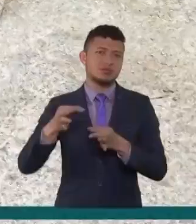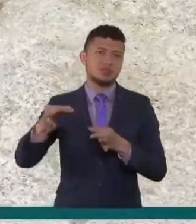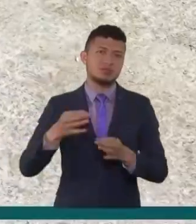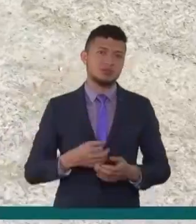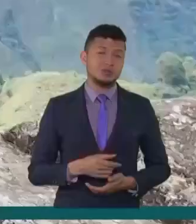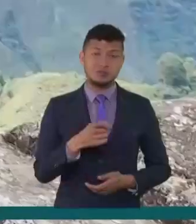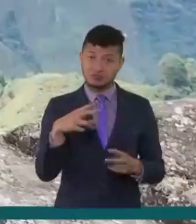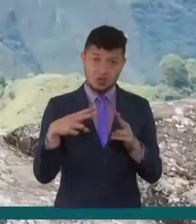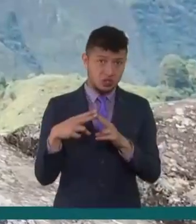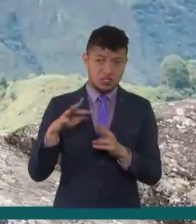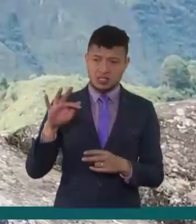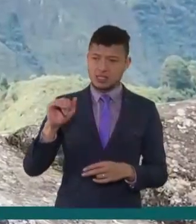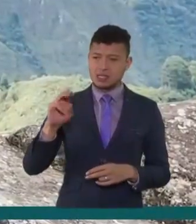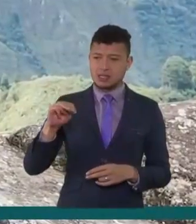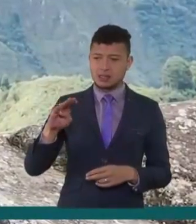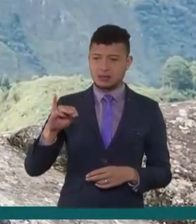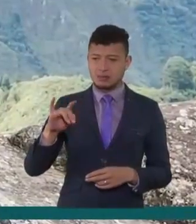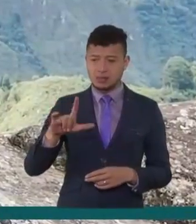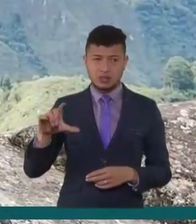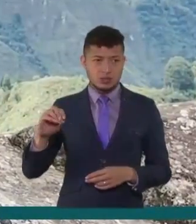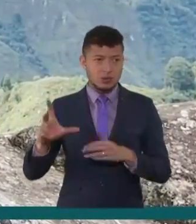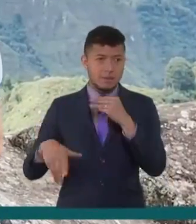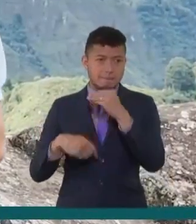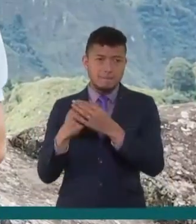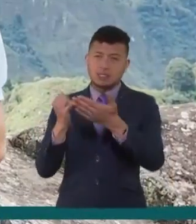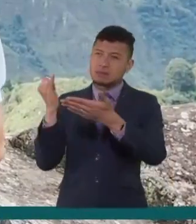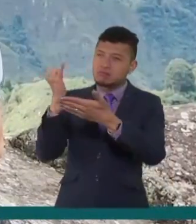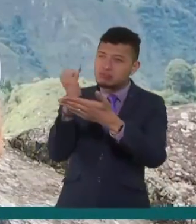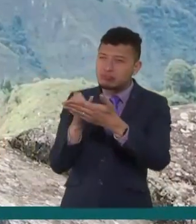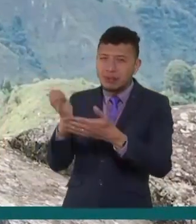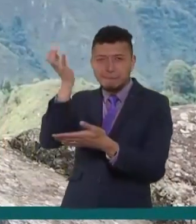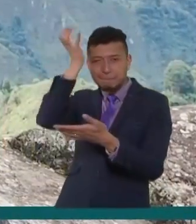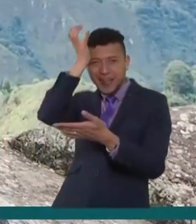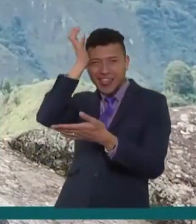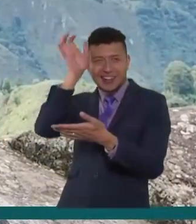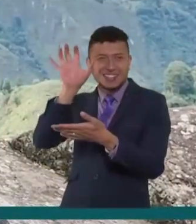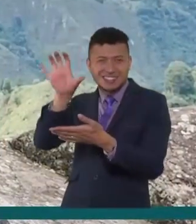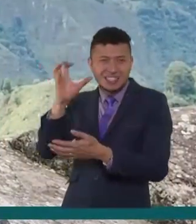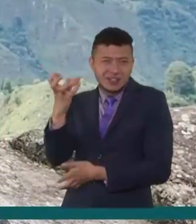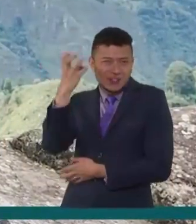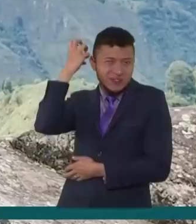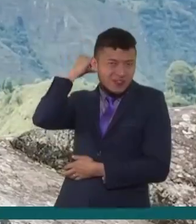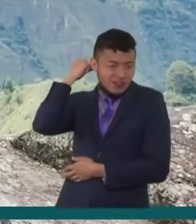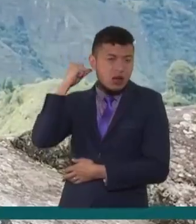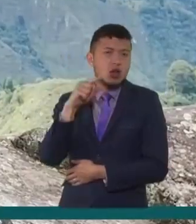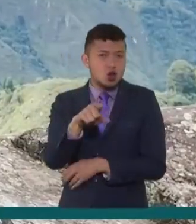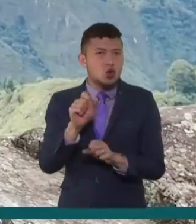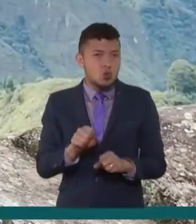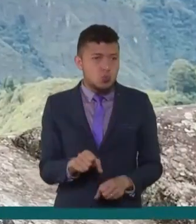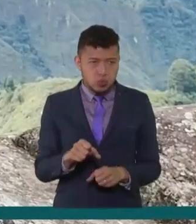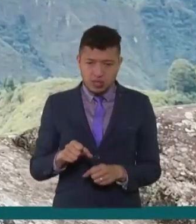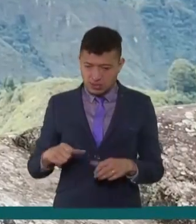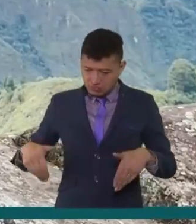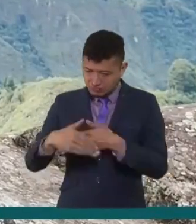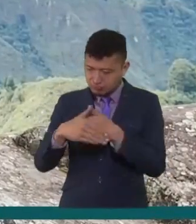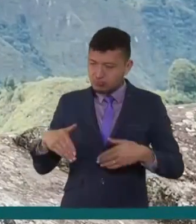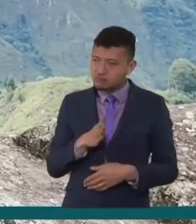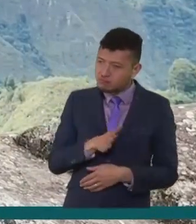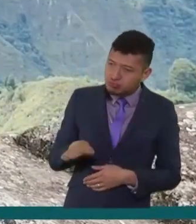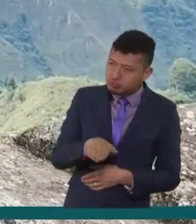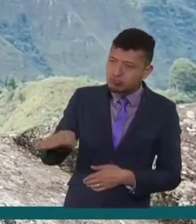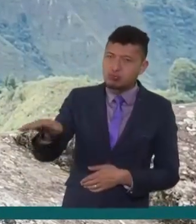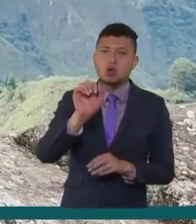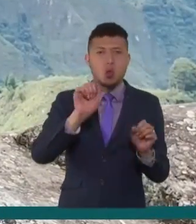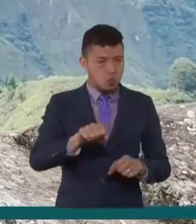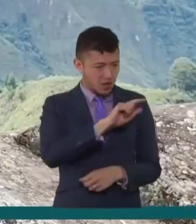rural del municipio si no conoce el tambillo y sus particulares petroglifos grabados en estas piedras Pues con estas vías readaptadas